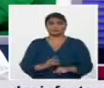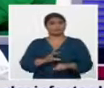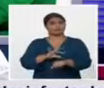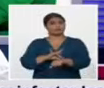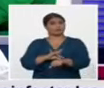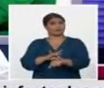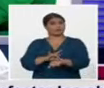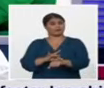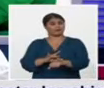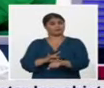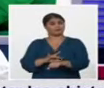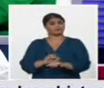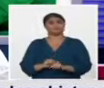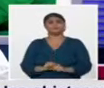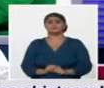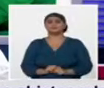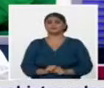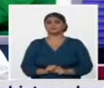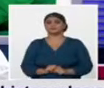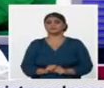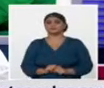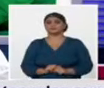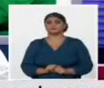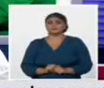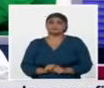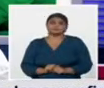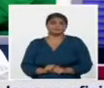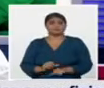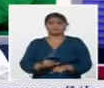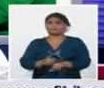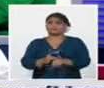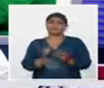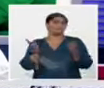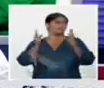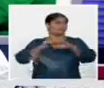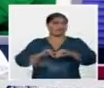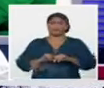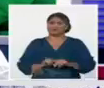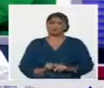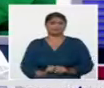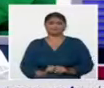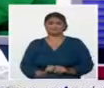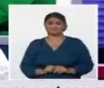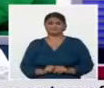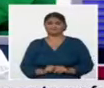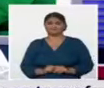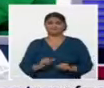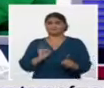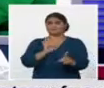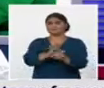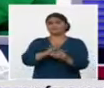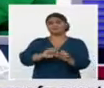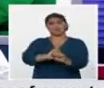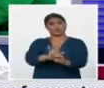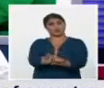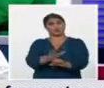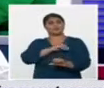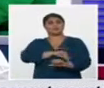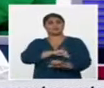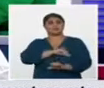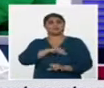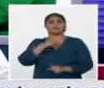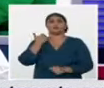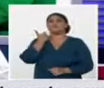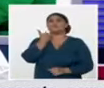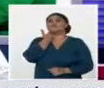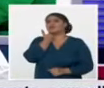salud, realmente no tenía comorbilidades, que inicialmente presentó fiebre y lamentablemente